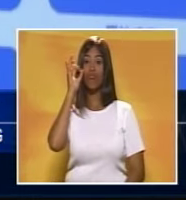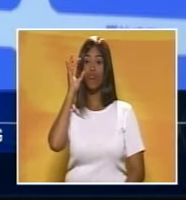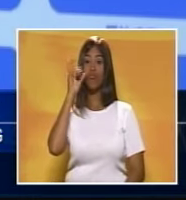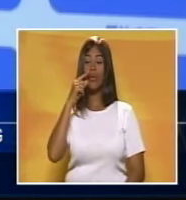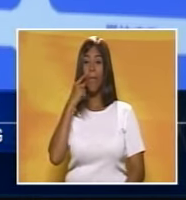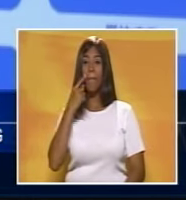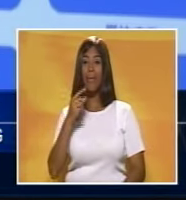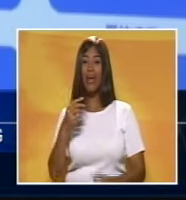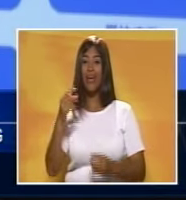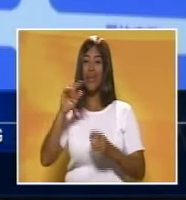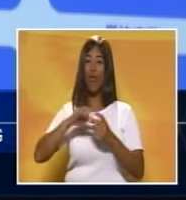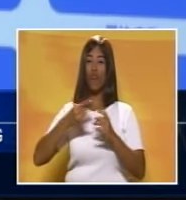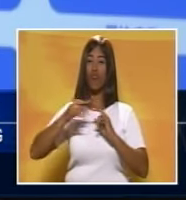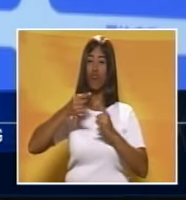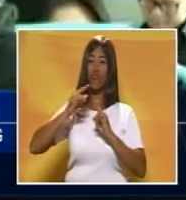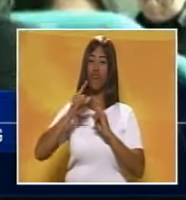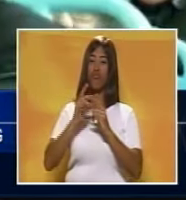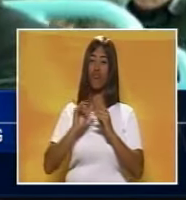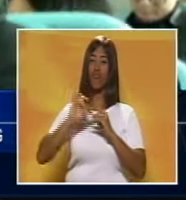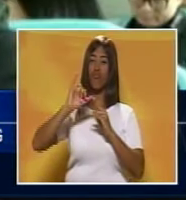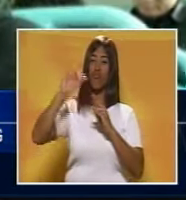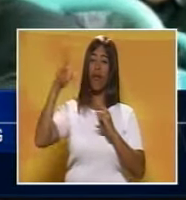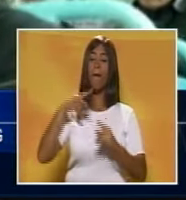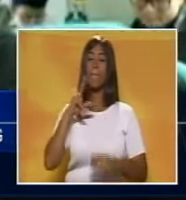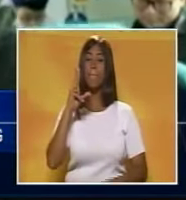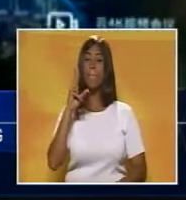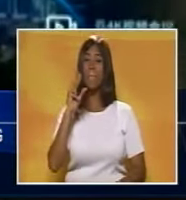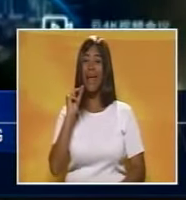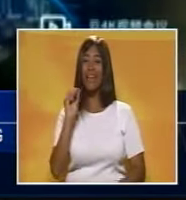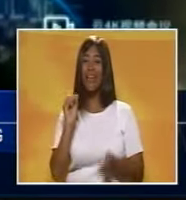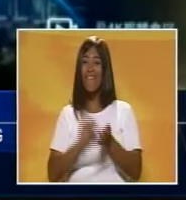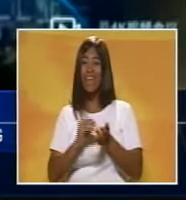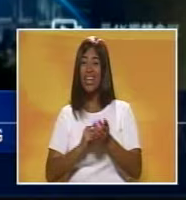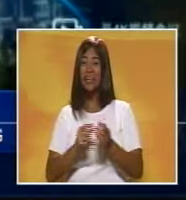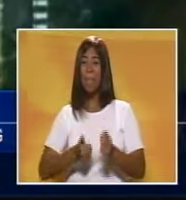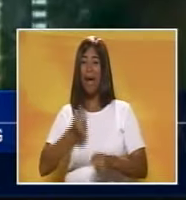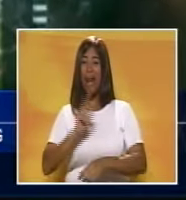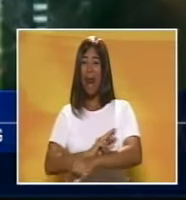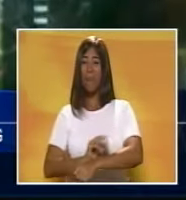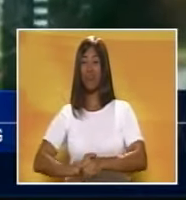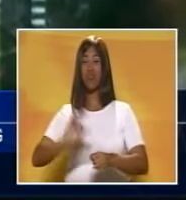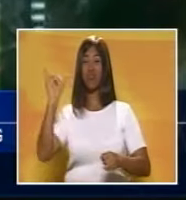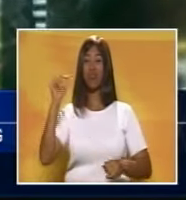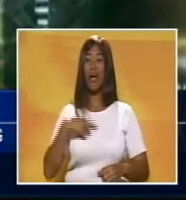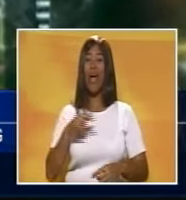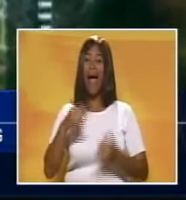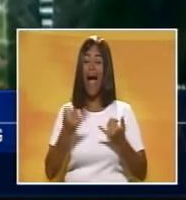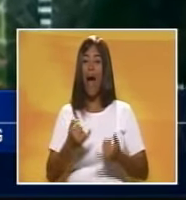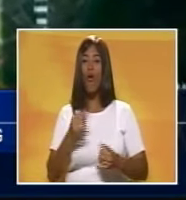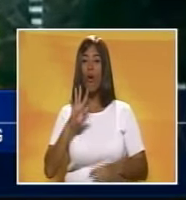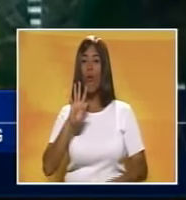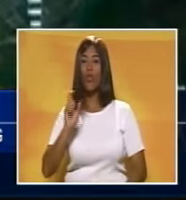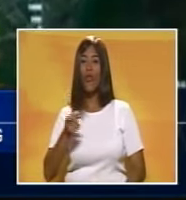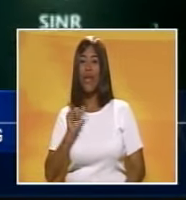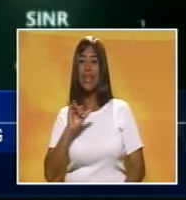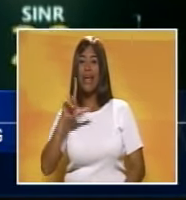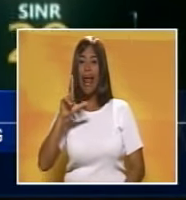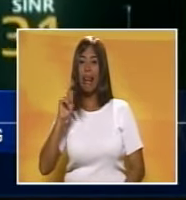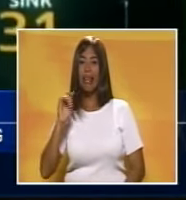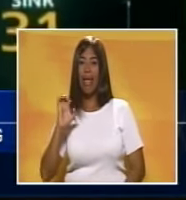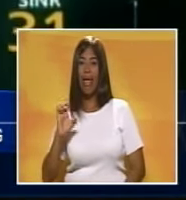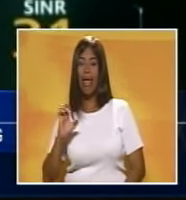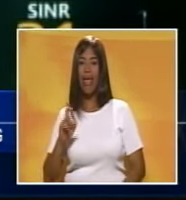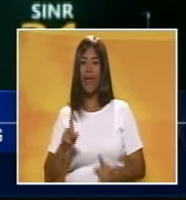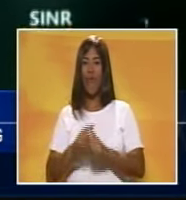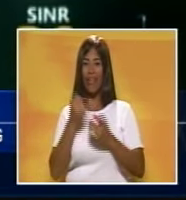transmitirá datos hasta 20 veces más rápido que las redes actuales 4G y LTE, lo que, por